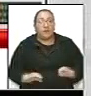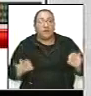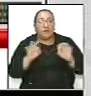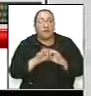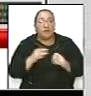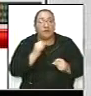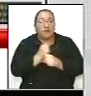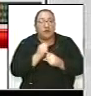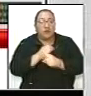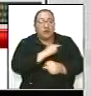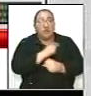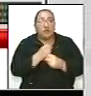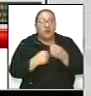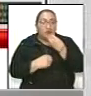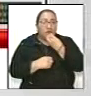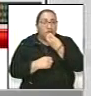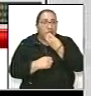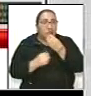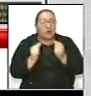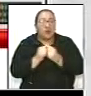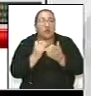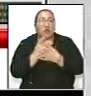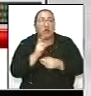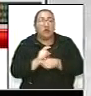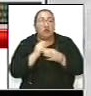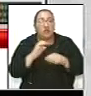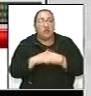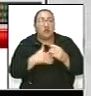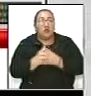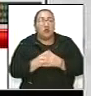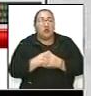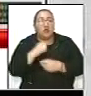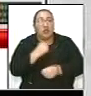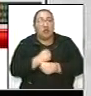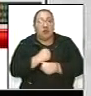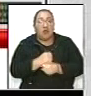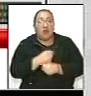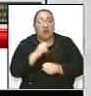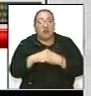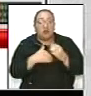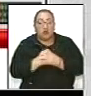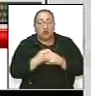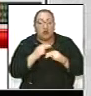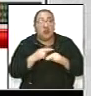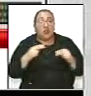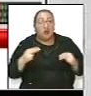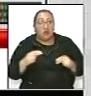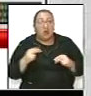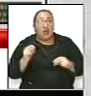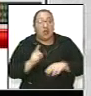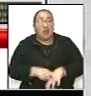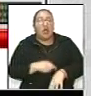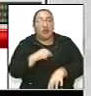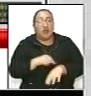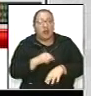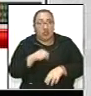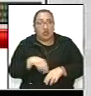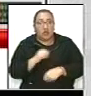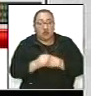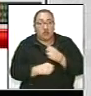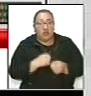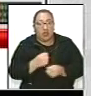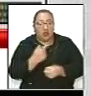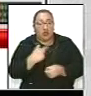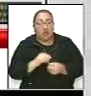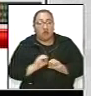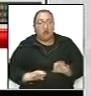de fortalecer la educación pública en todos los ámbitos y en todos los niveles a lo largo de estos años que